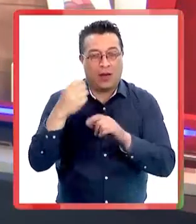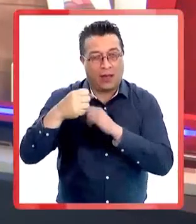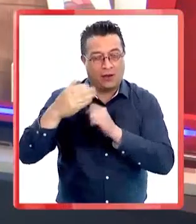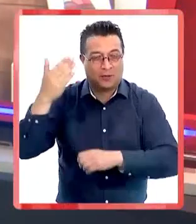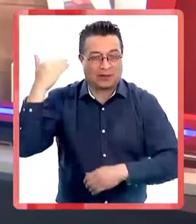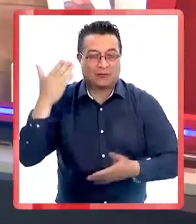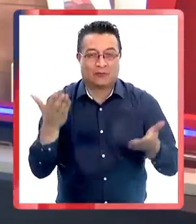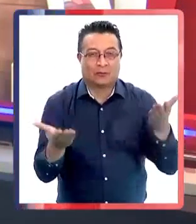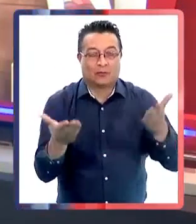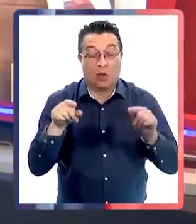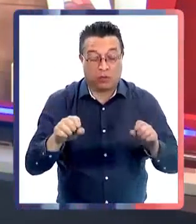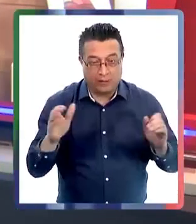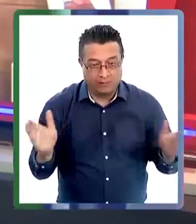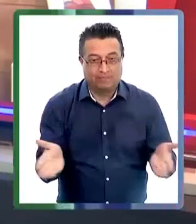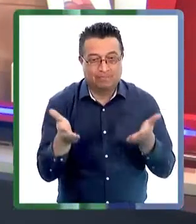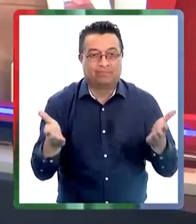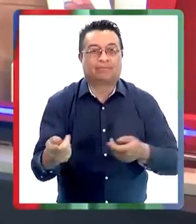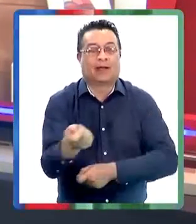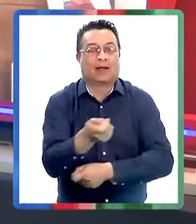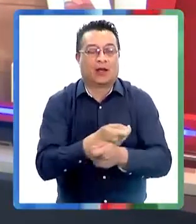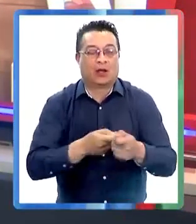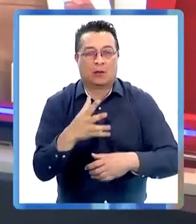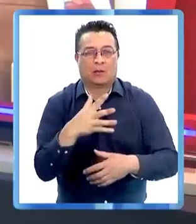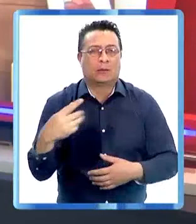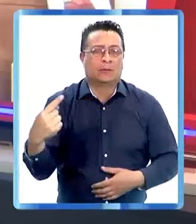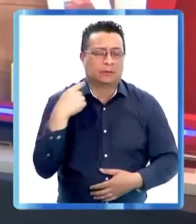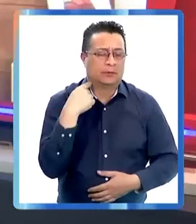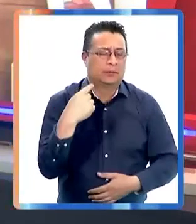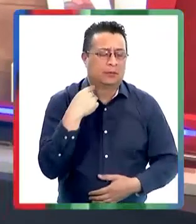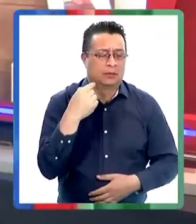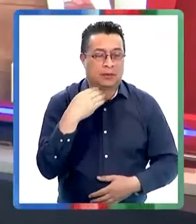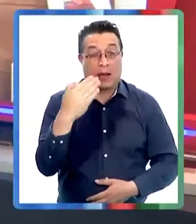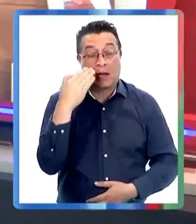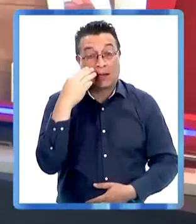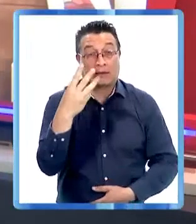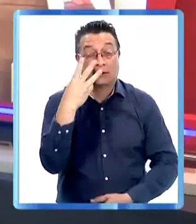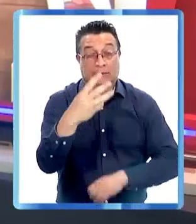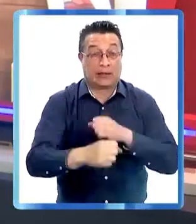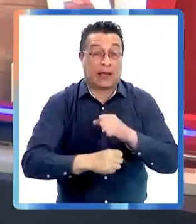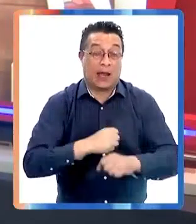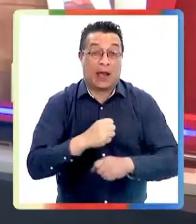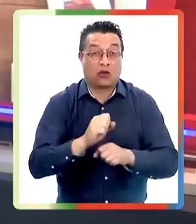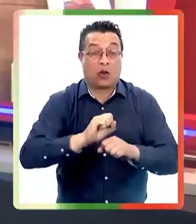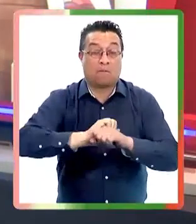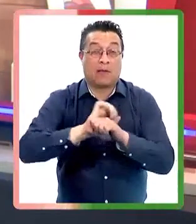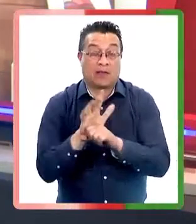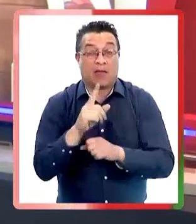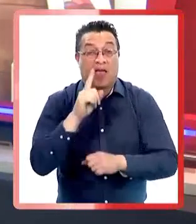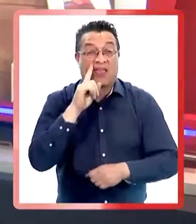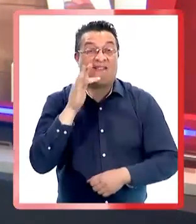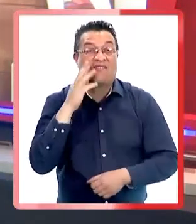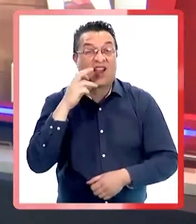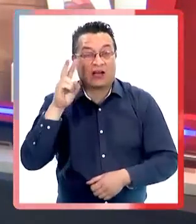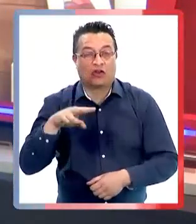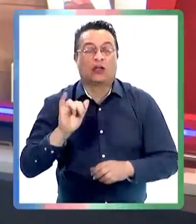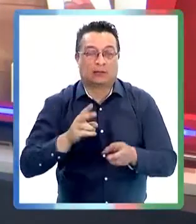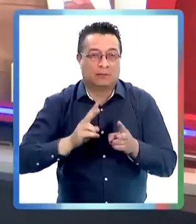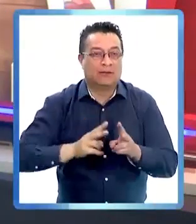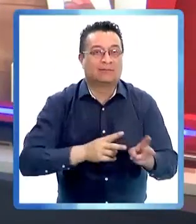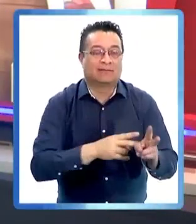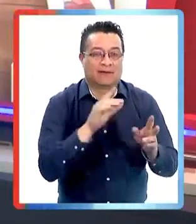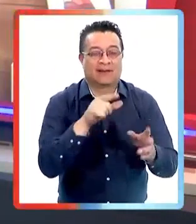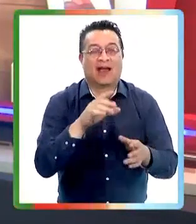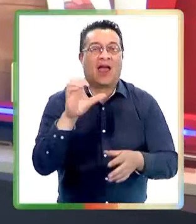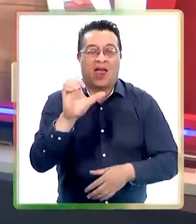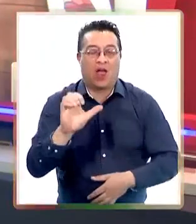anterior. Esto para poder reactivar la economía que se ha visto tan afectada después de casi 3 años de pandemia, inflación y producto de la guerra